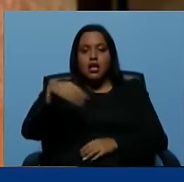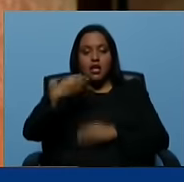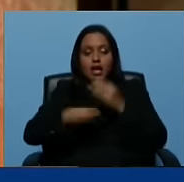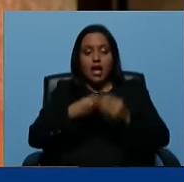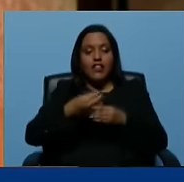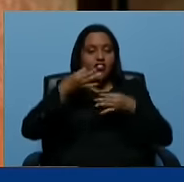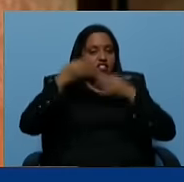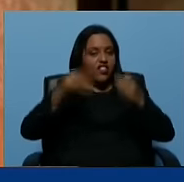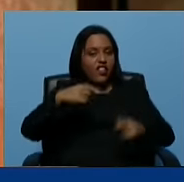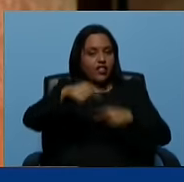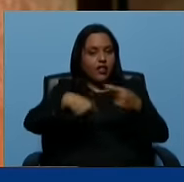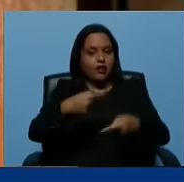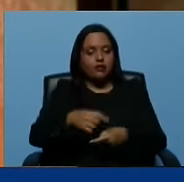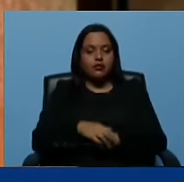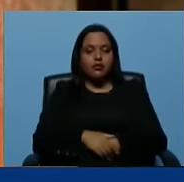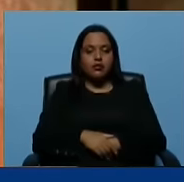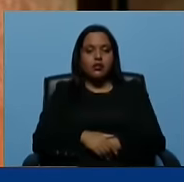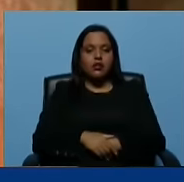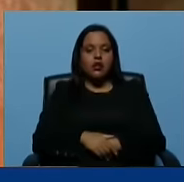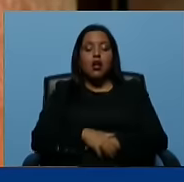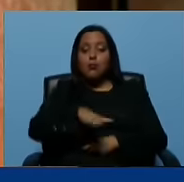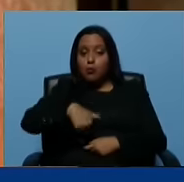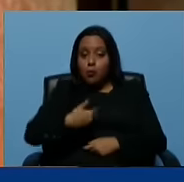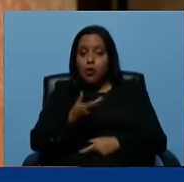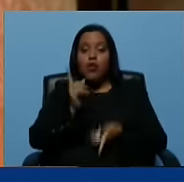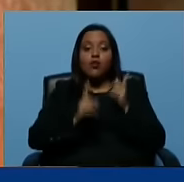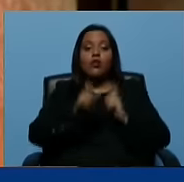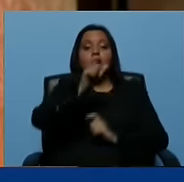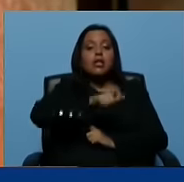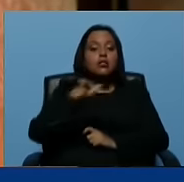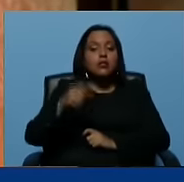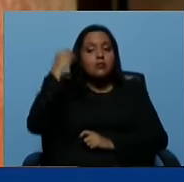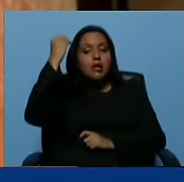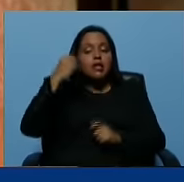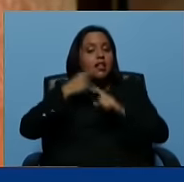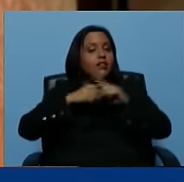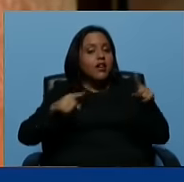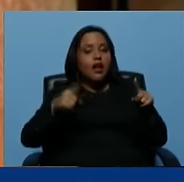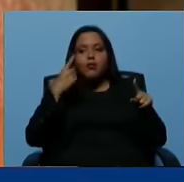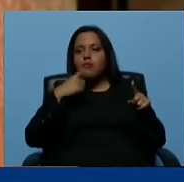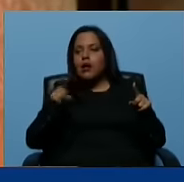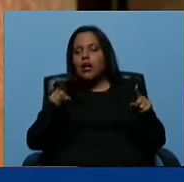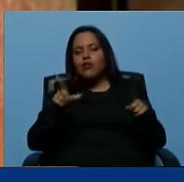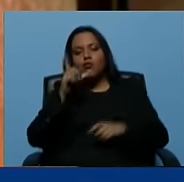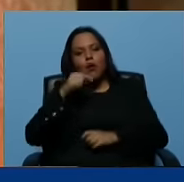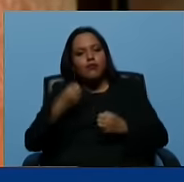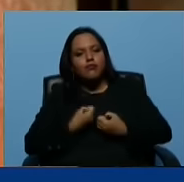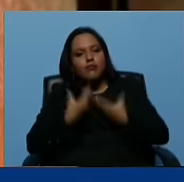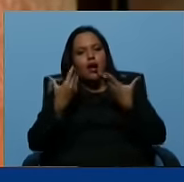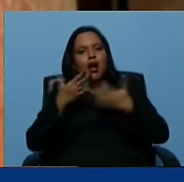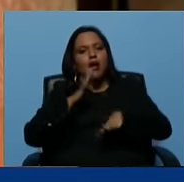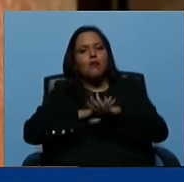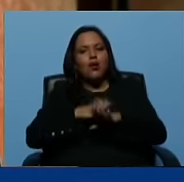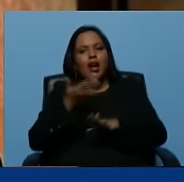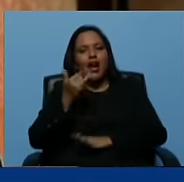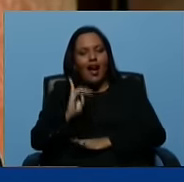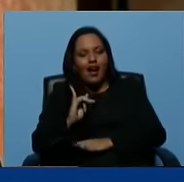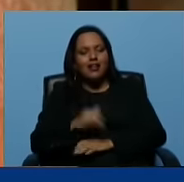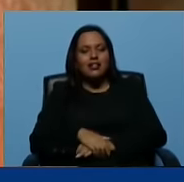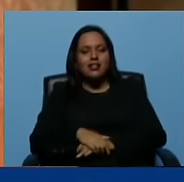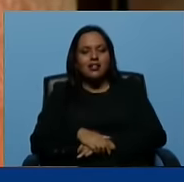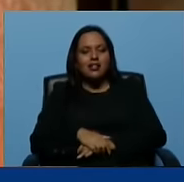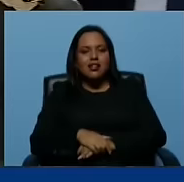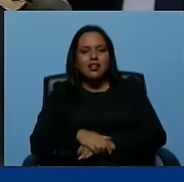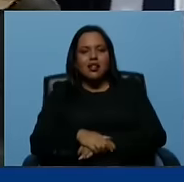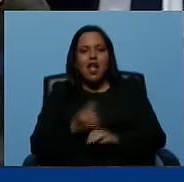Y puede existir gente que opine diferente, pero no lo va a expresar porque es presa del